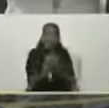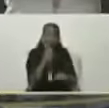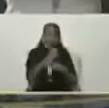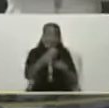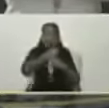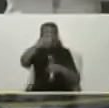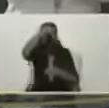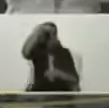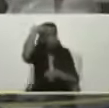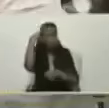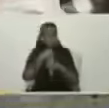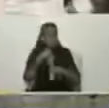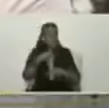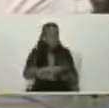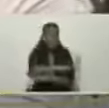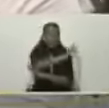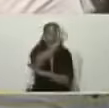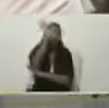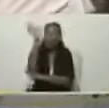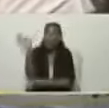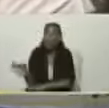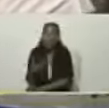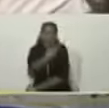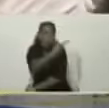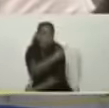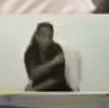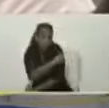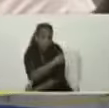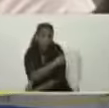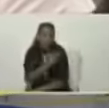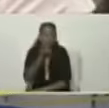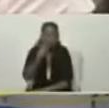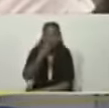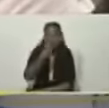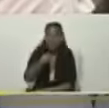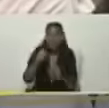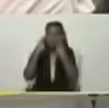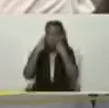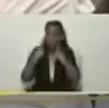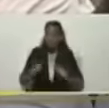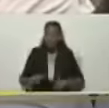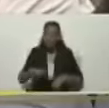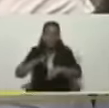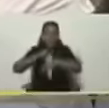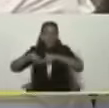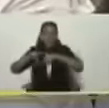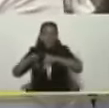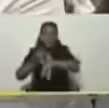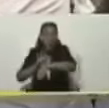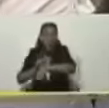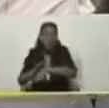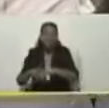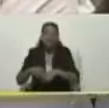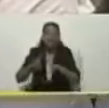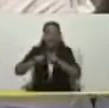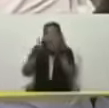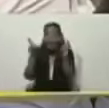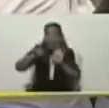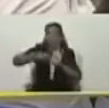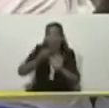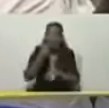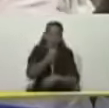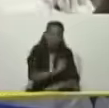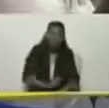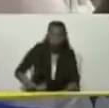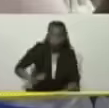En esas jornadas, presidente, llevamos inmunización, medicina general, pediatría, ginecología y obstetricia,